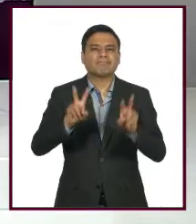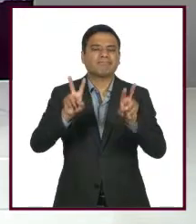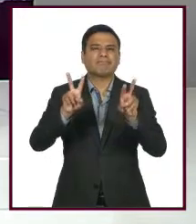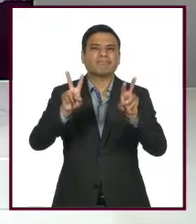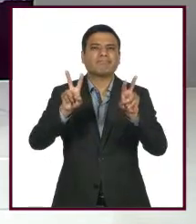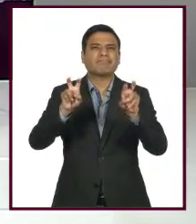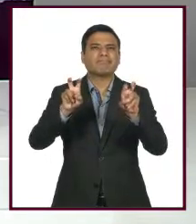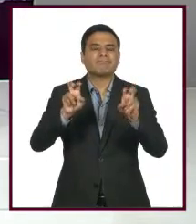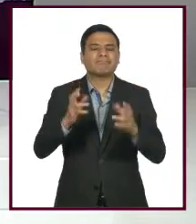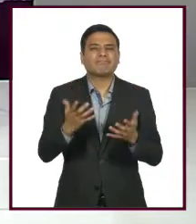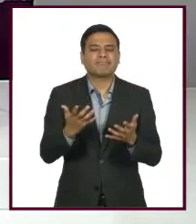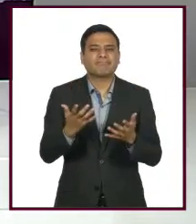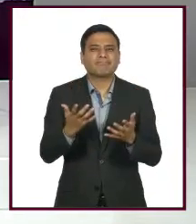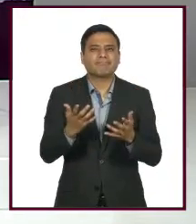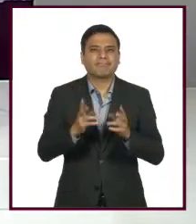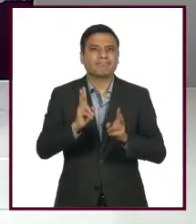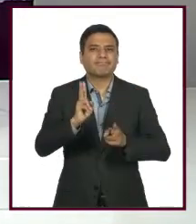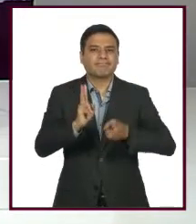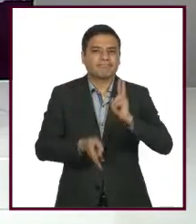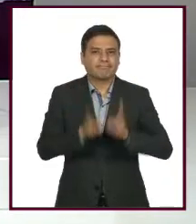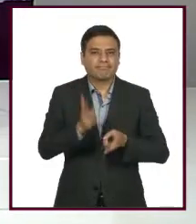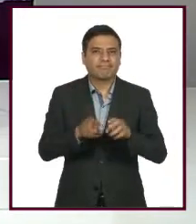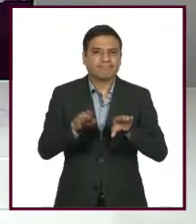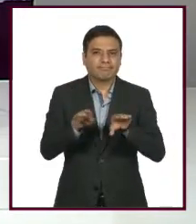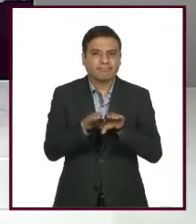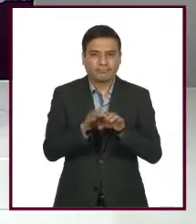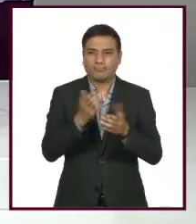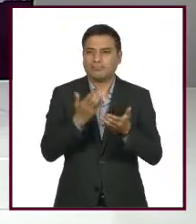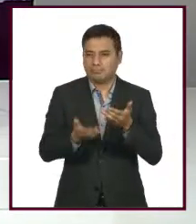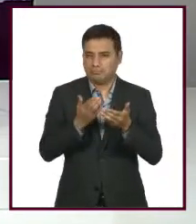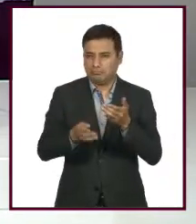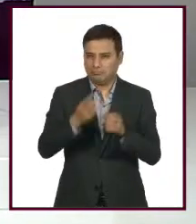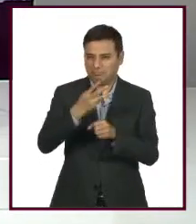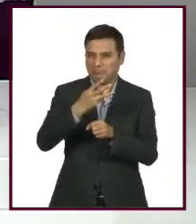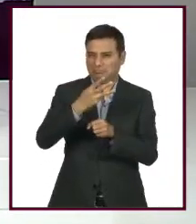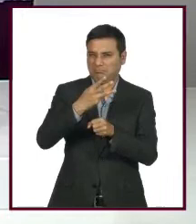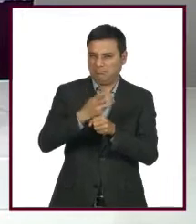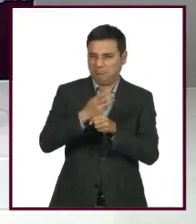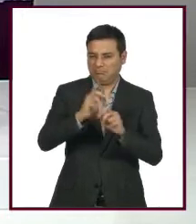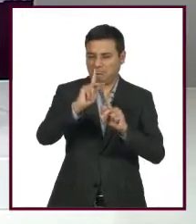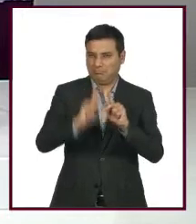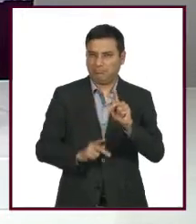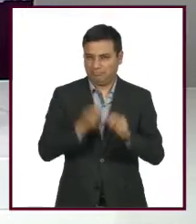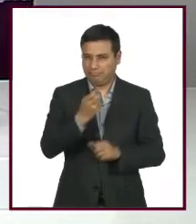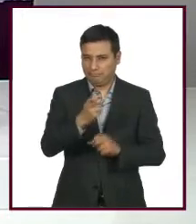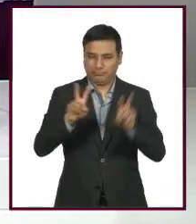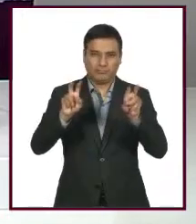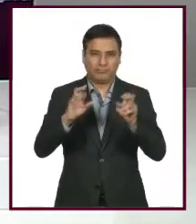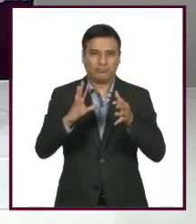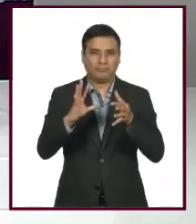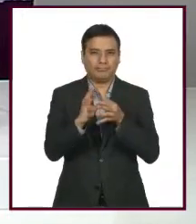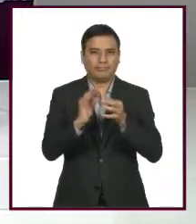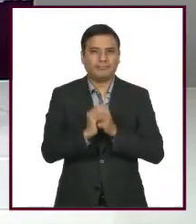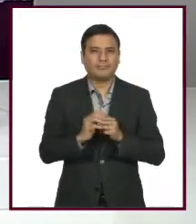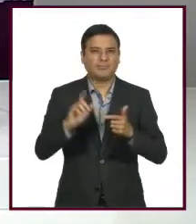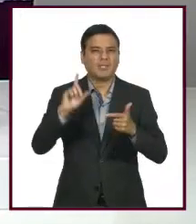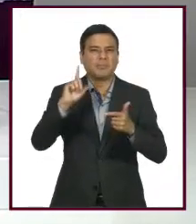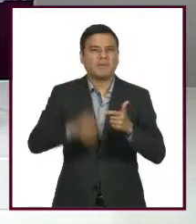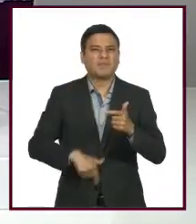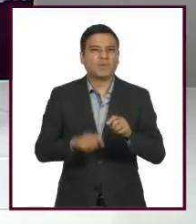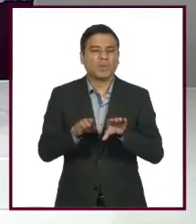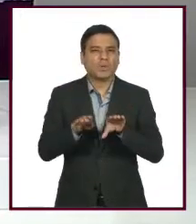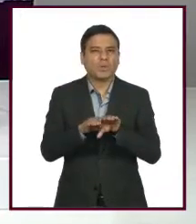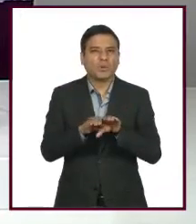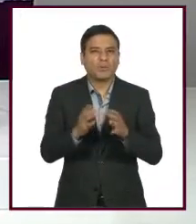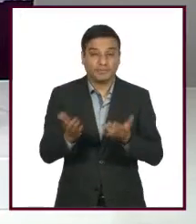consumo? Nos encantaría que en este tercer bloque, pues precisamente abordáramos este tema, o sea, la prevención, ¿no? El abordaje.